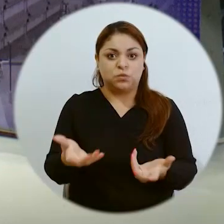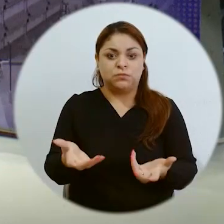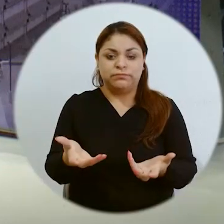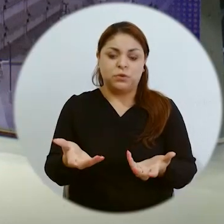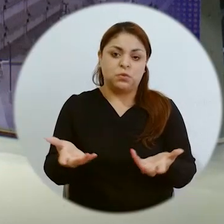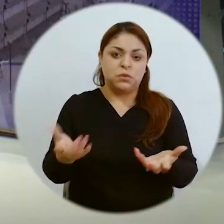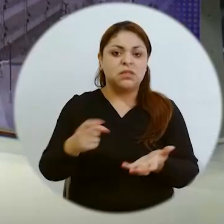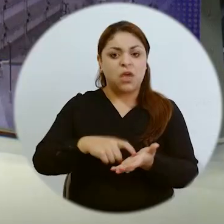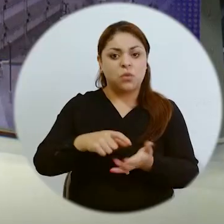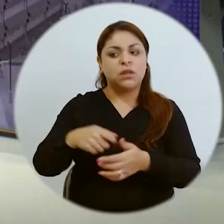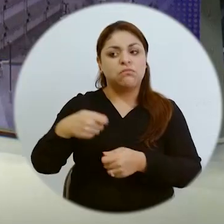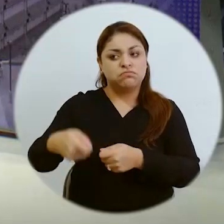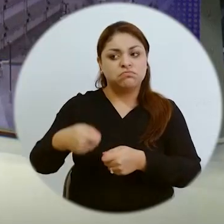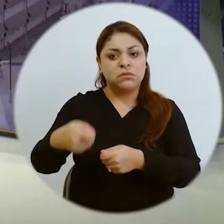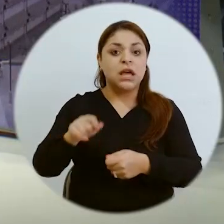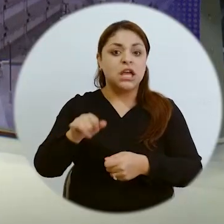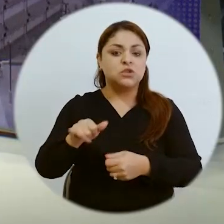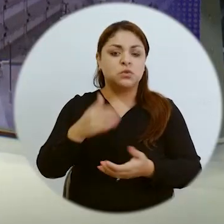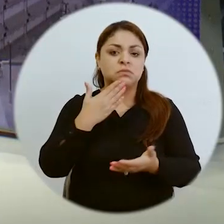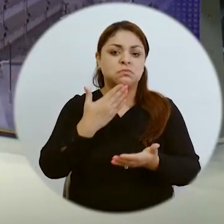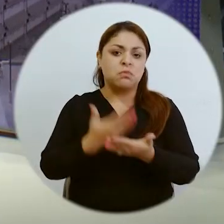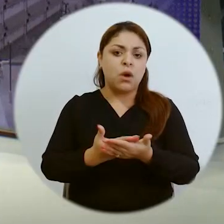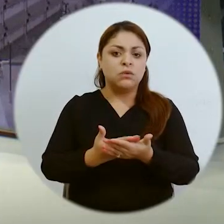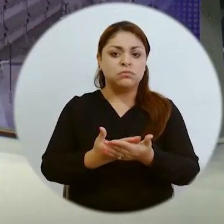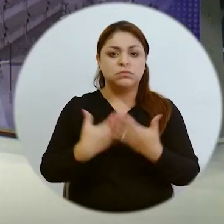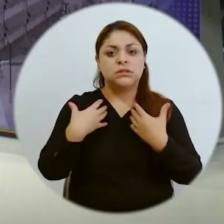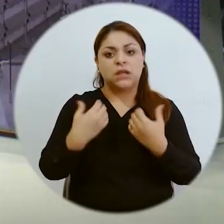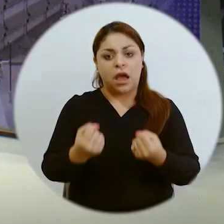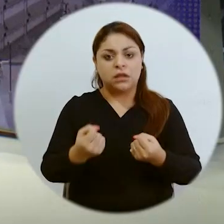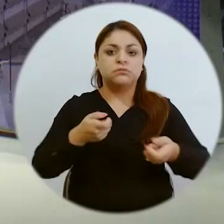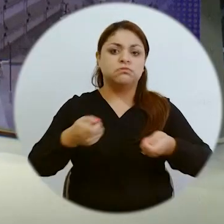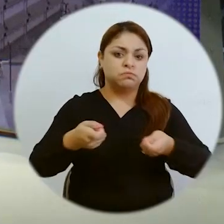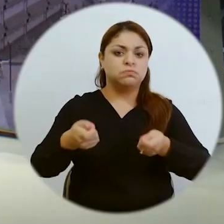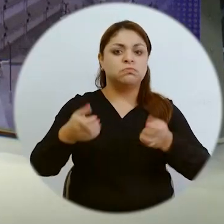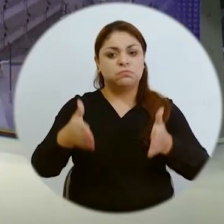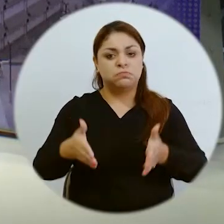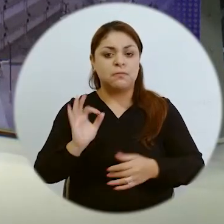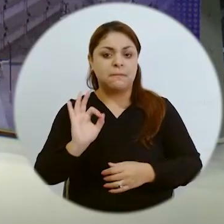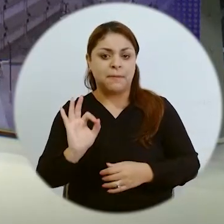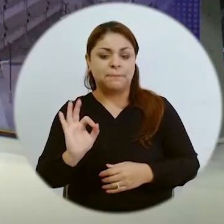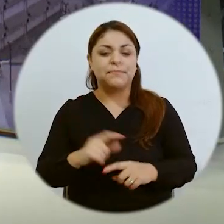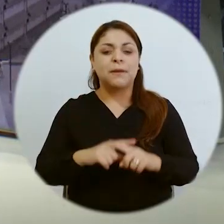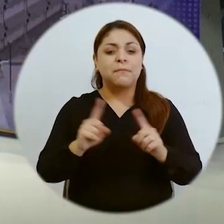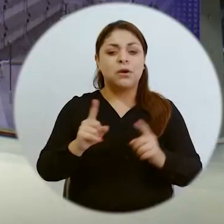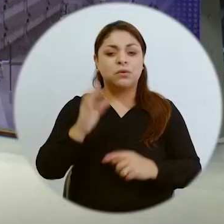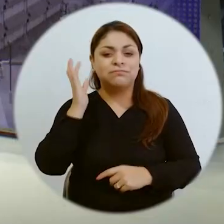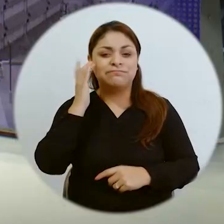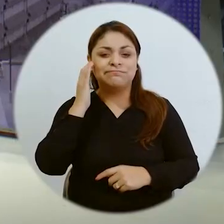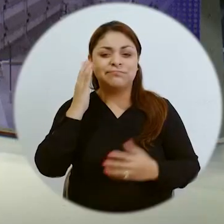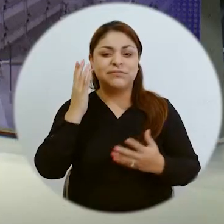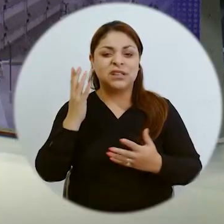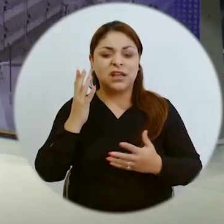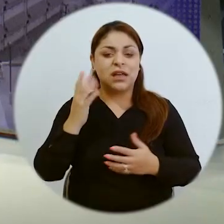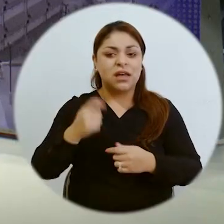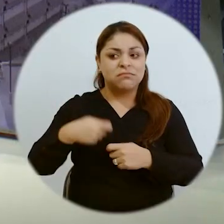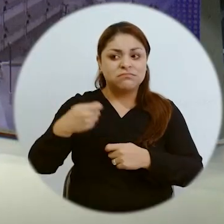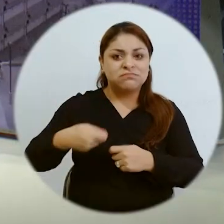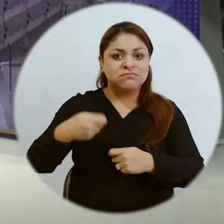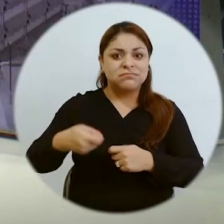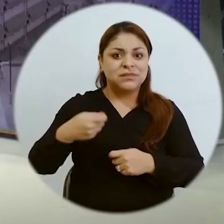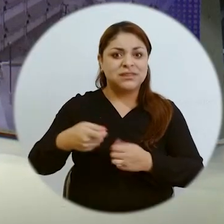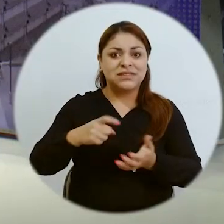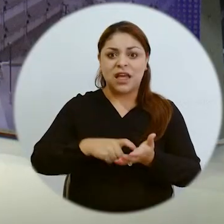lo que uno llamaría deudas sanas o deudas programables, deudas administrables. Lo que sí preocupa es que hayan